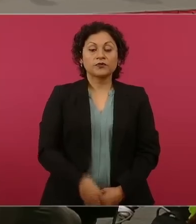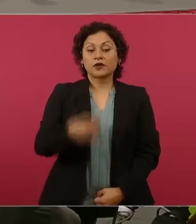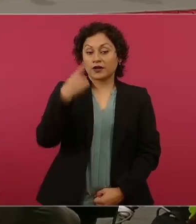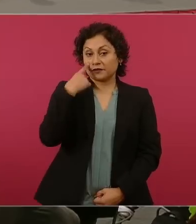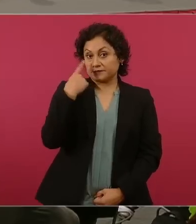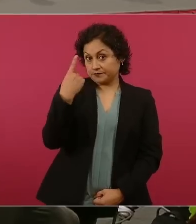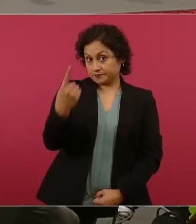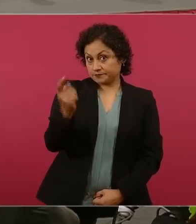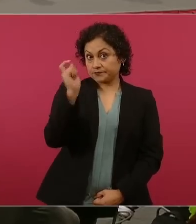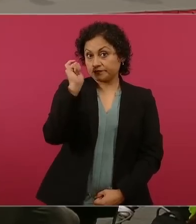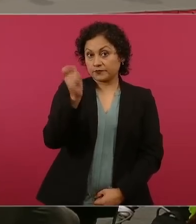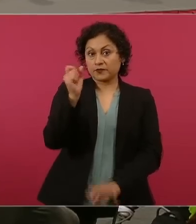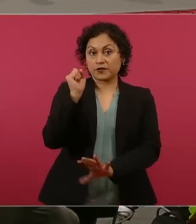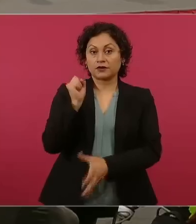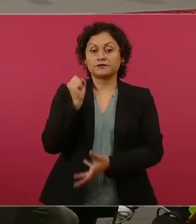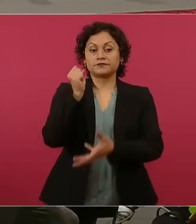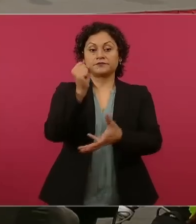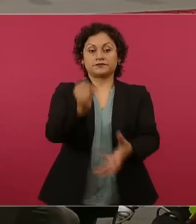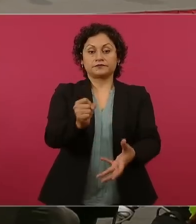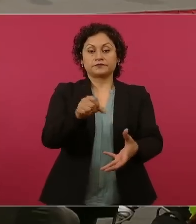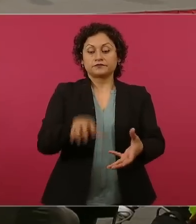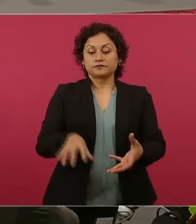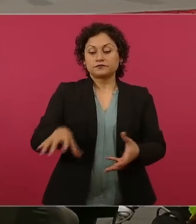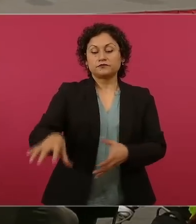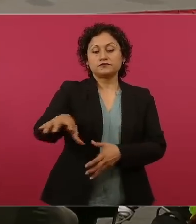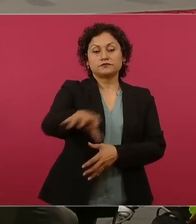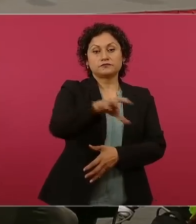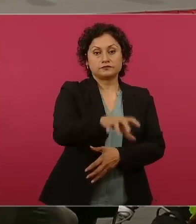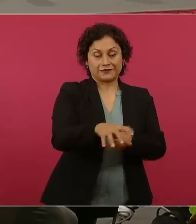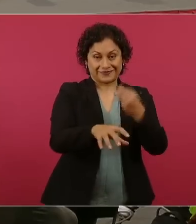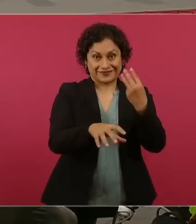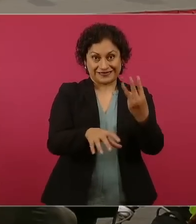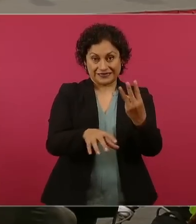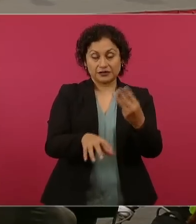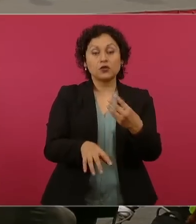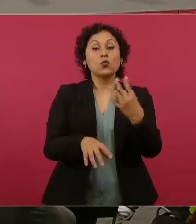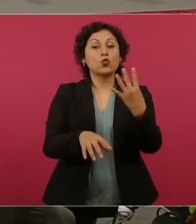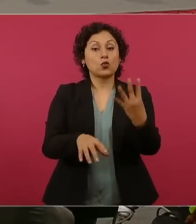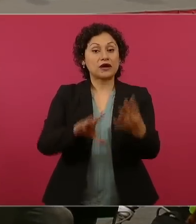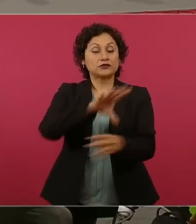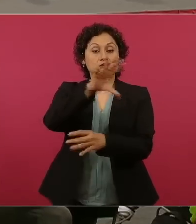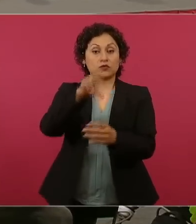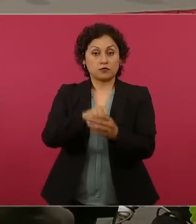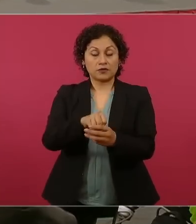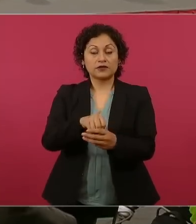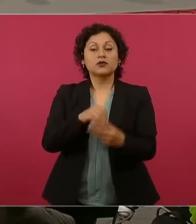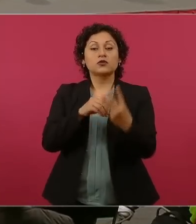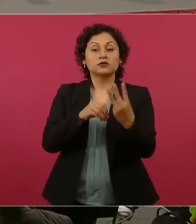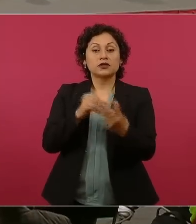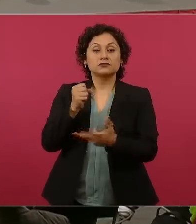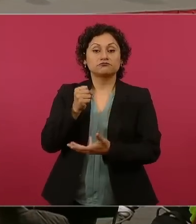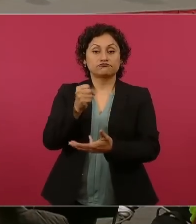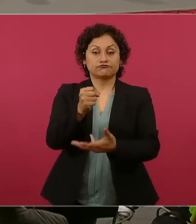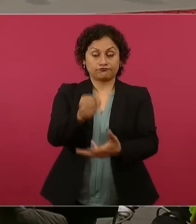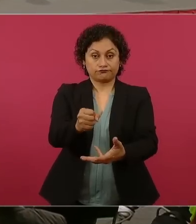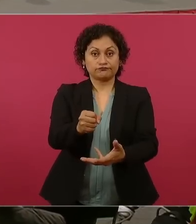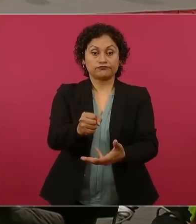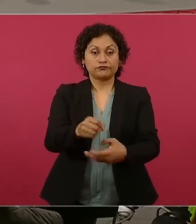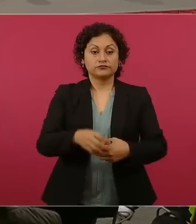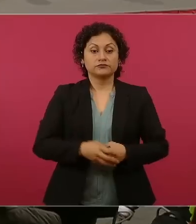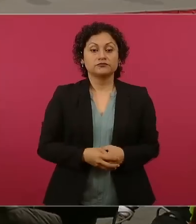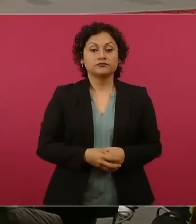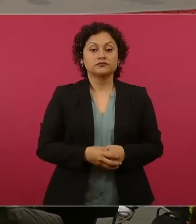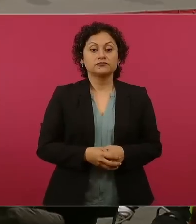la inversión que se tiene actualmente en las 3 etapas de las 4 que incluye el proyecto del Gran Plan Maestro.